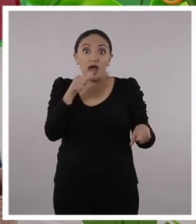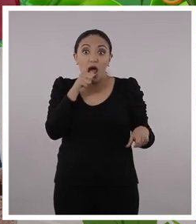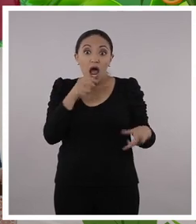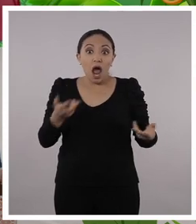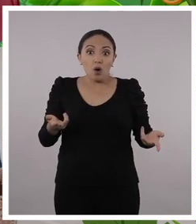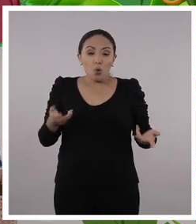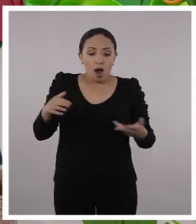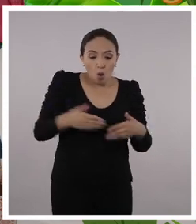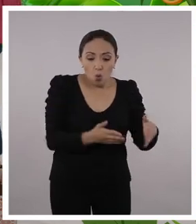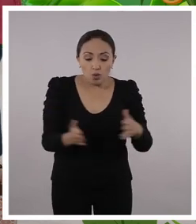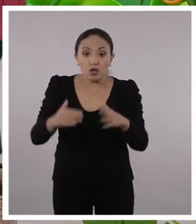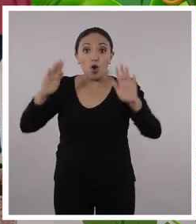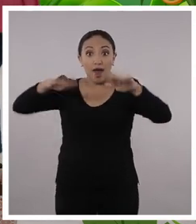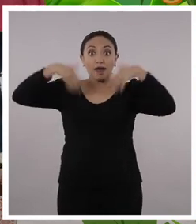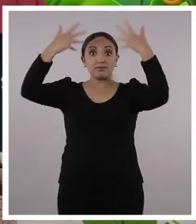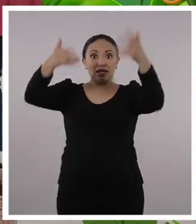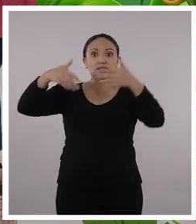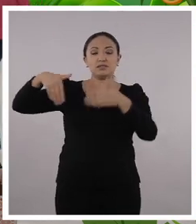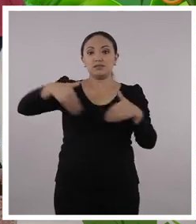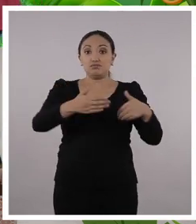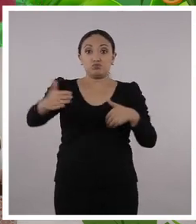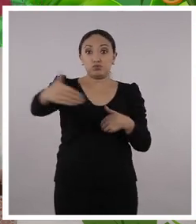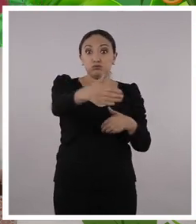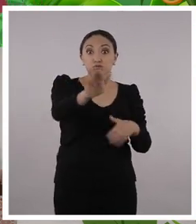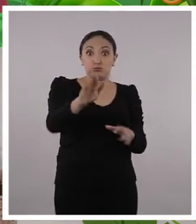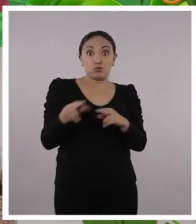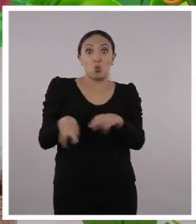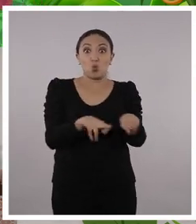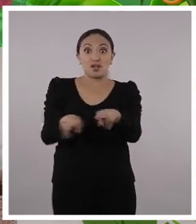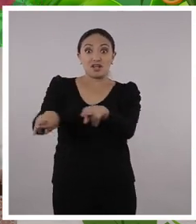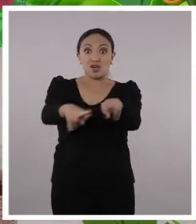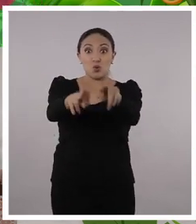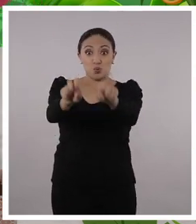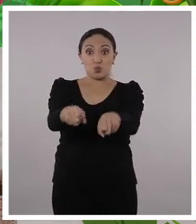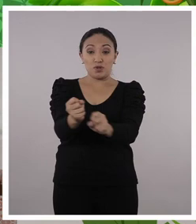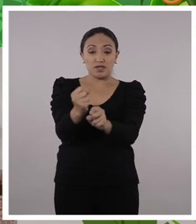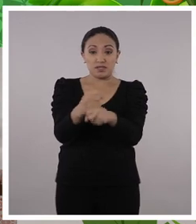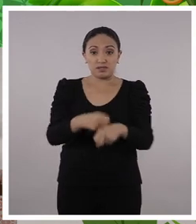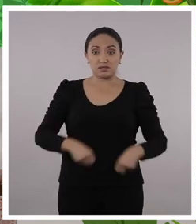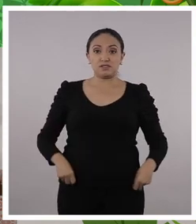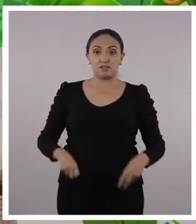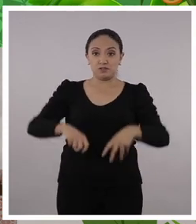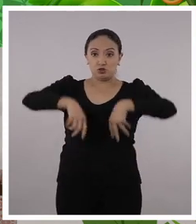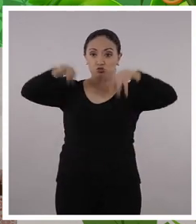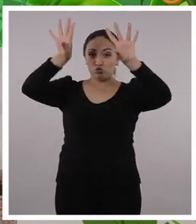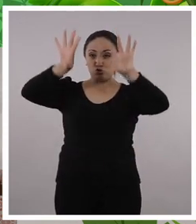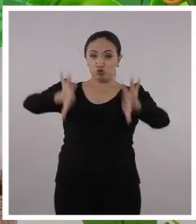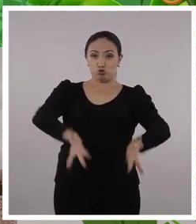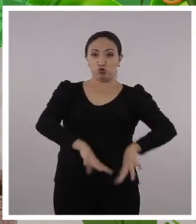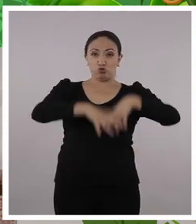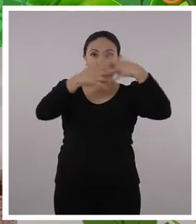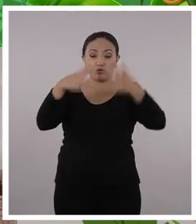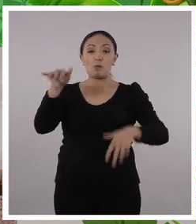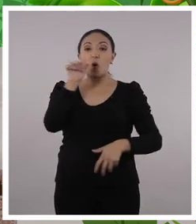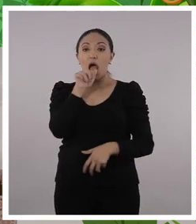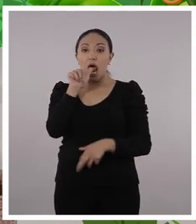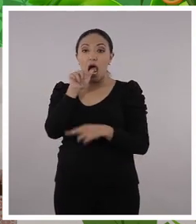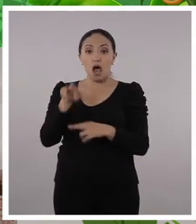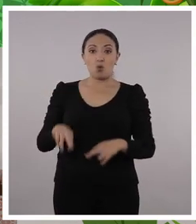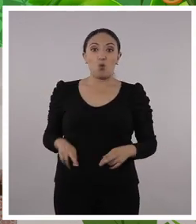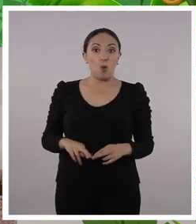hacemos un río? ¡Atrás! ¿Qué tal si ponemos un río por atrás? ¡Por atrás, por atrás! ¡Viene la cascada!